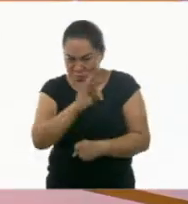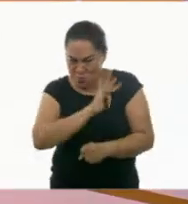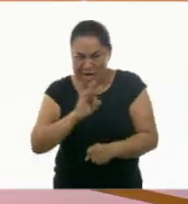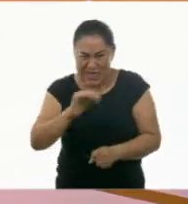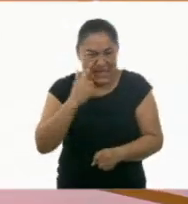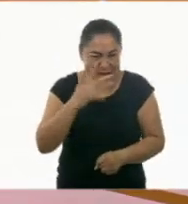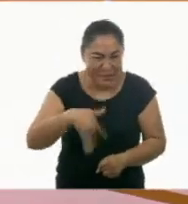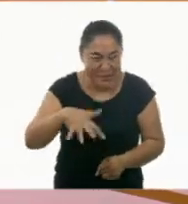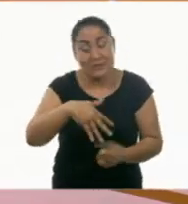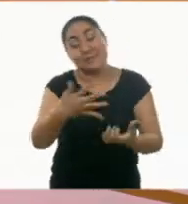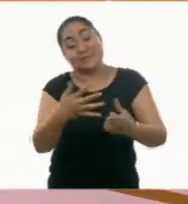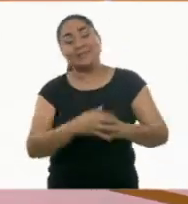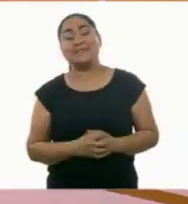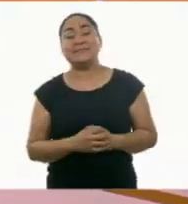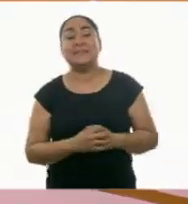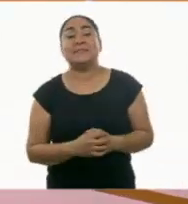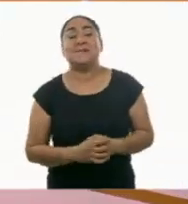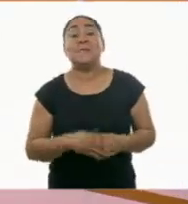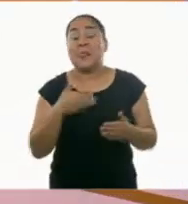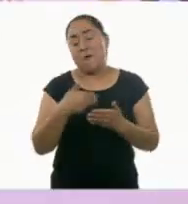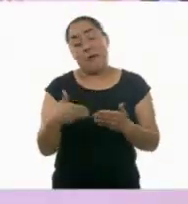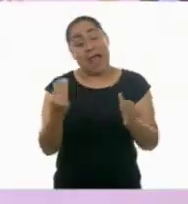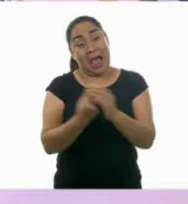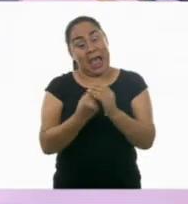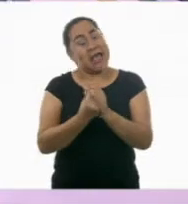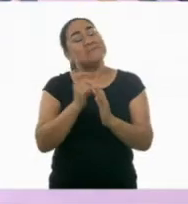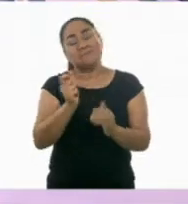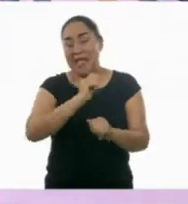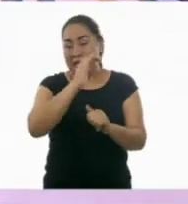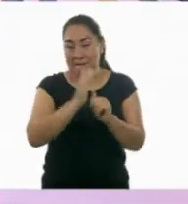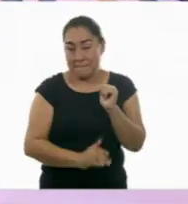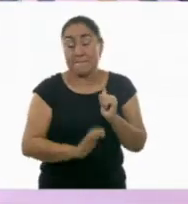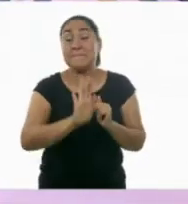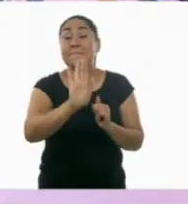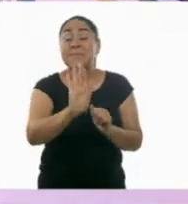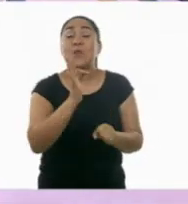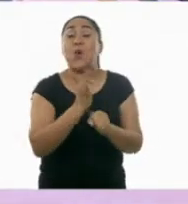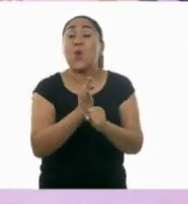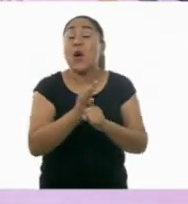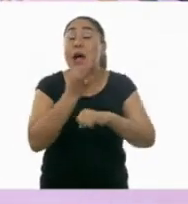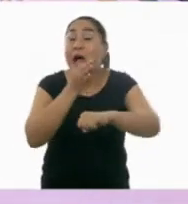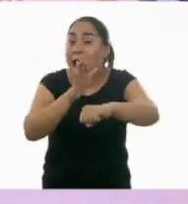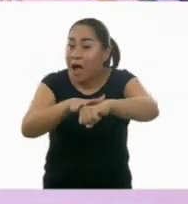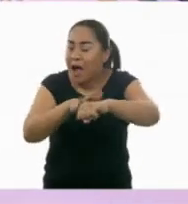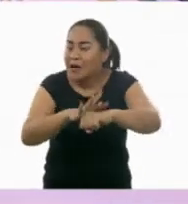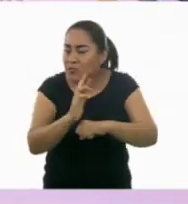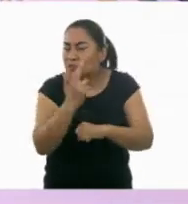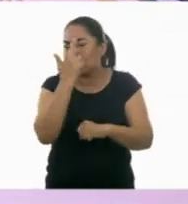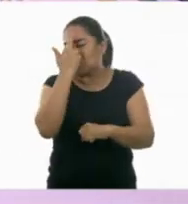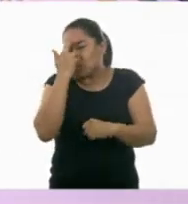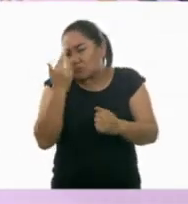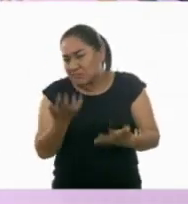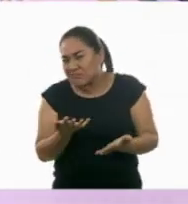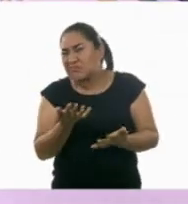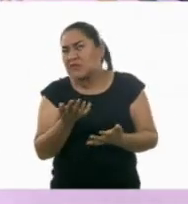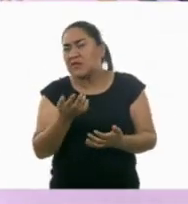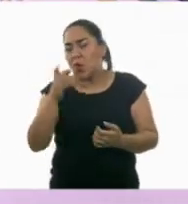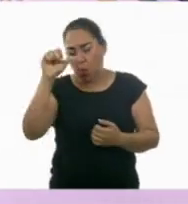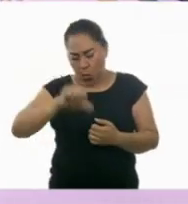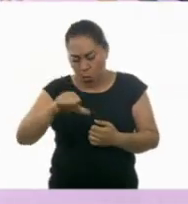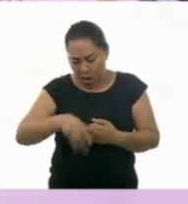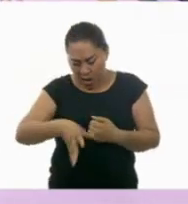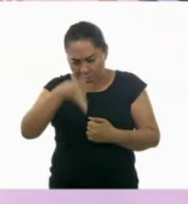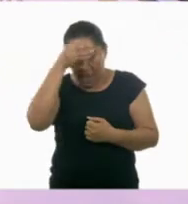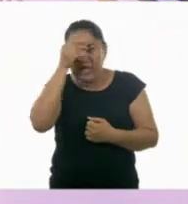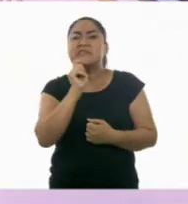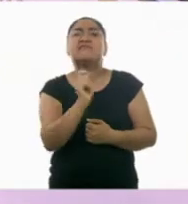suyas. Y bueno, pues ha finalizado la clase del día de hoy, no sin antes recordarles qué fue lo que aprendimos el día de